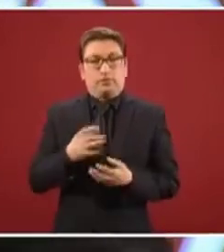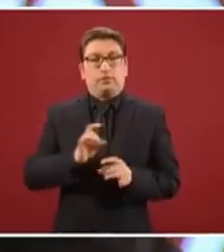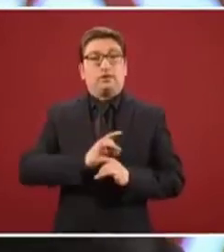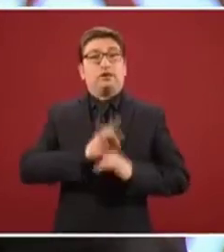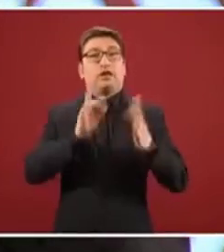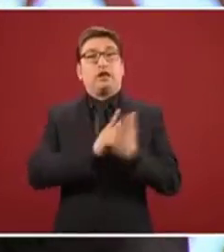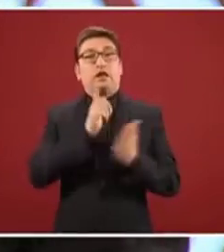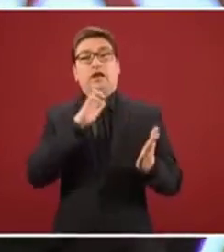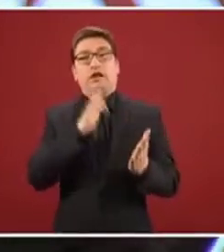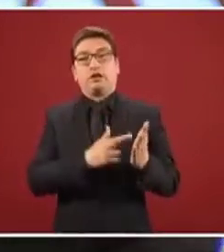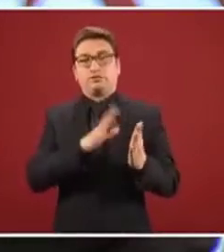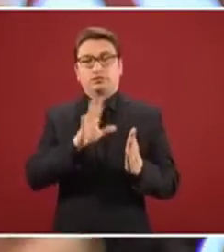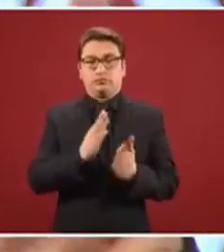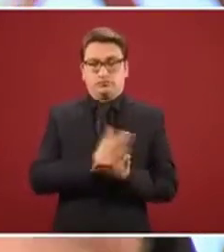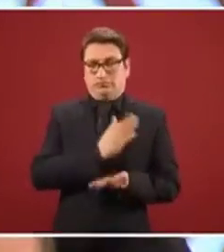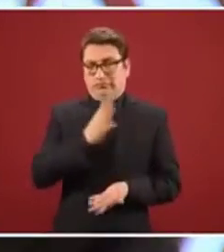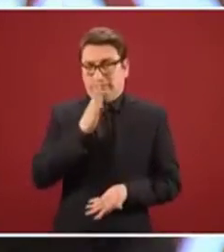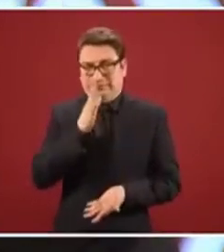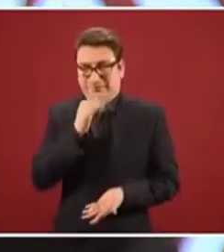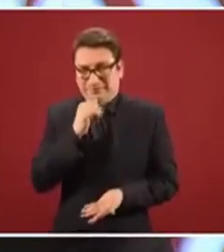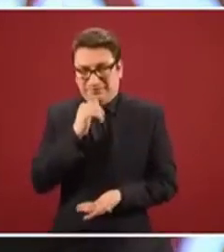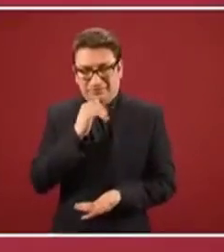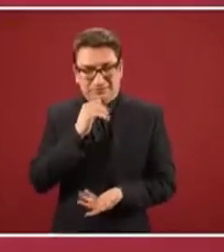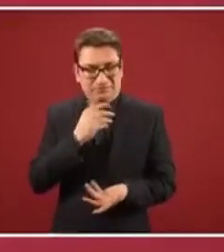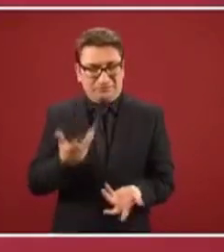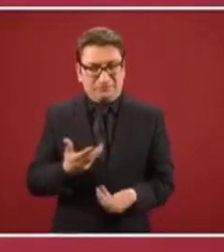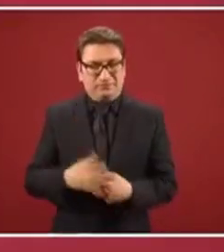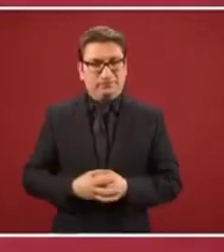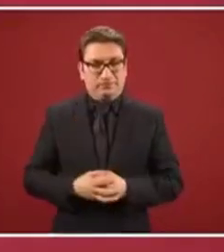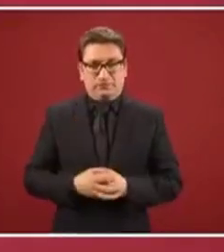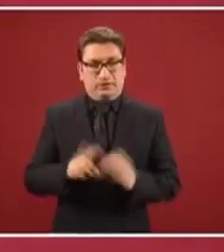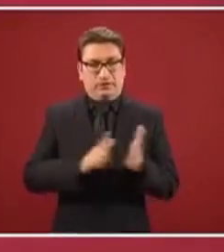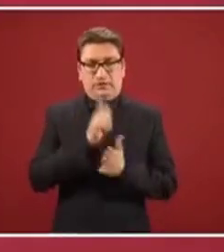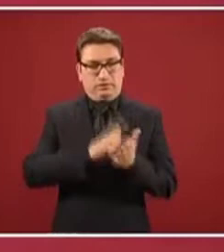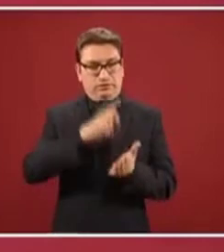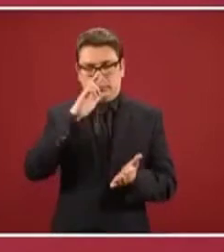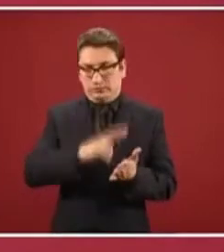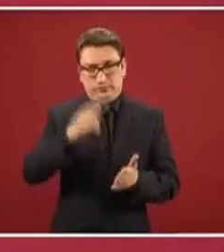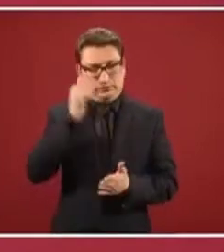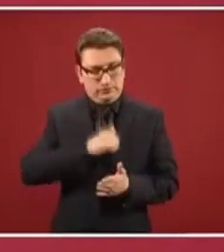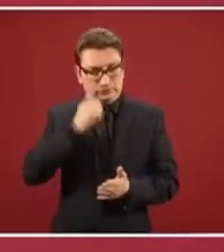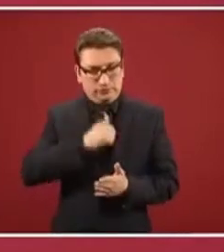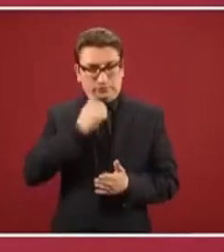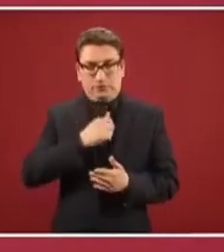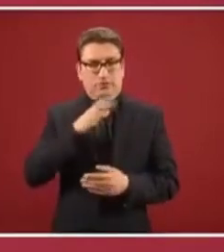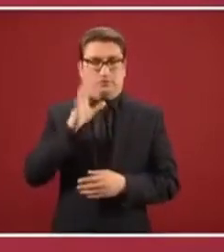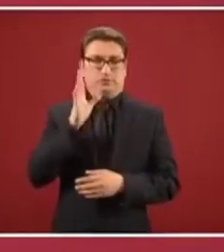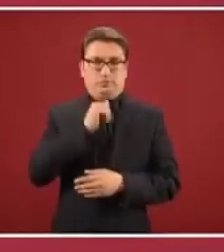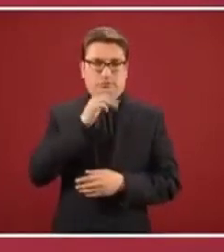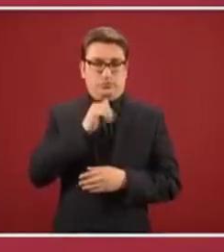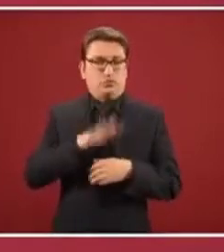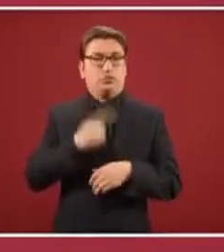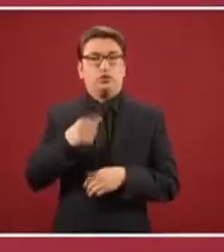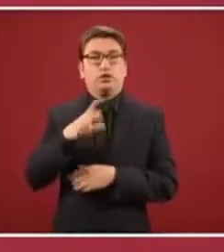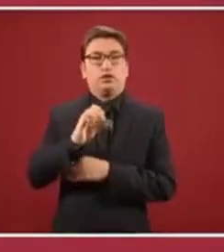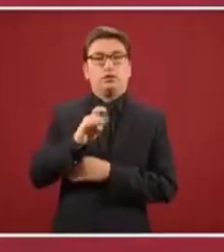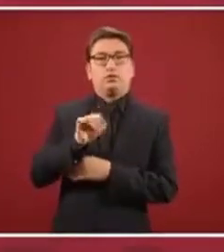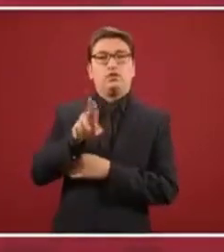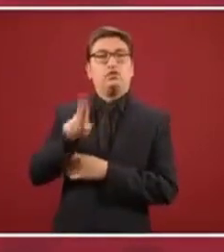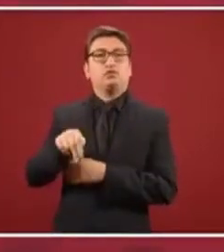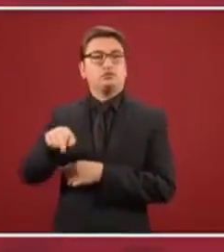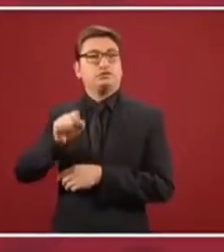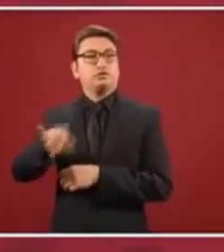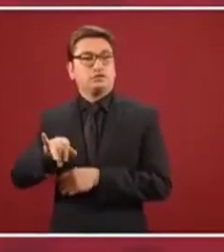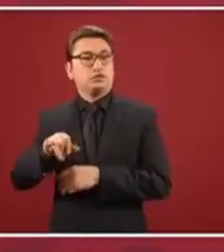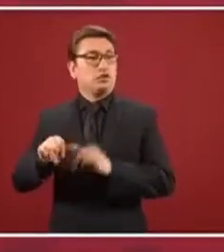ley. Entonces, en primer lugar, eso no lo puede hacer el INAMI, que es violar la ley. Y segundo, no sería prudente, porque ¿por qué a Camerún sí? Entonces, ¿qué hacemos